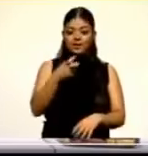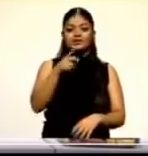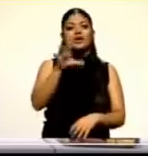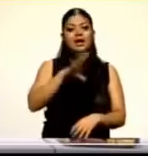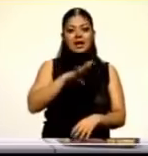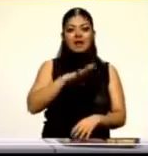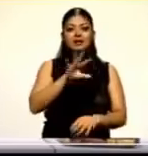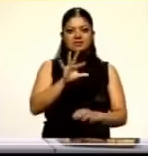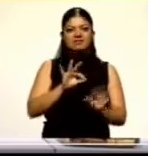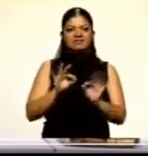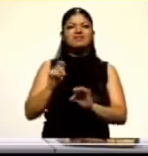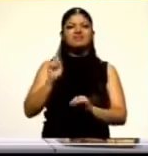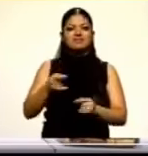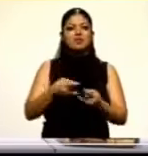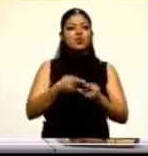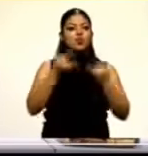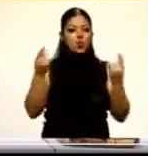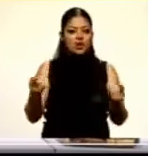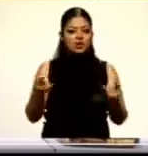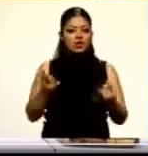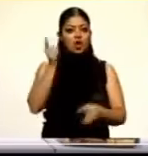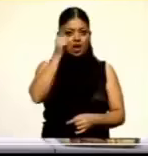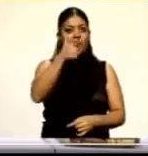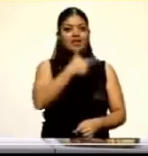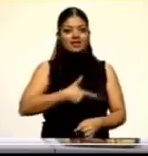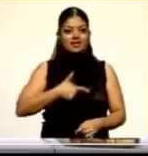unos interesantes cuentos. ¡Ojalá te gusten!